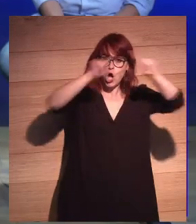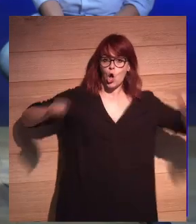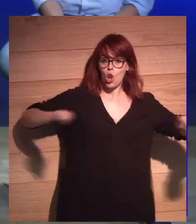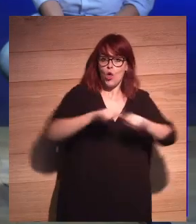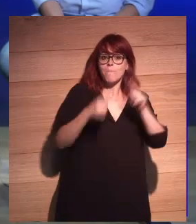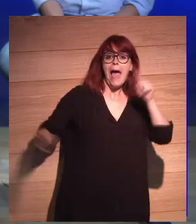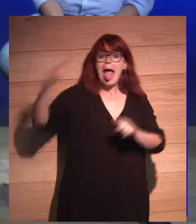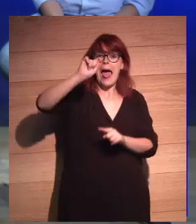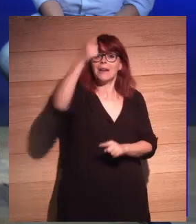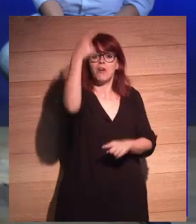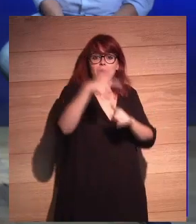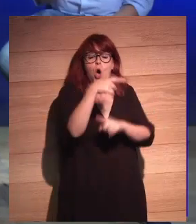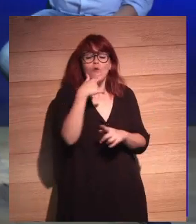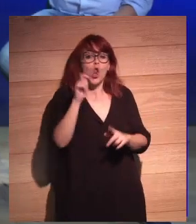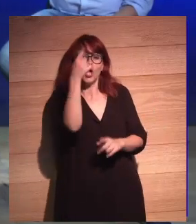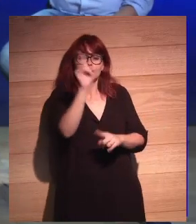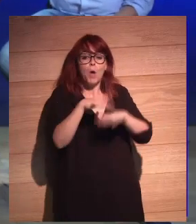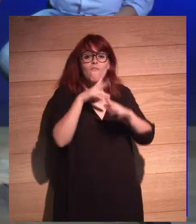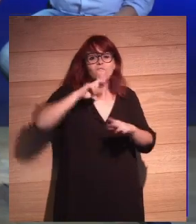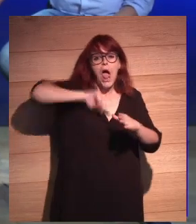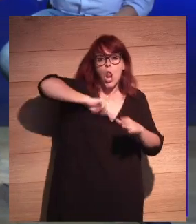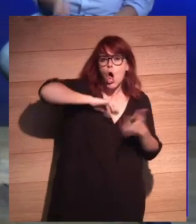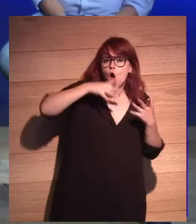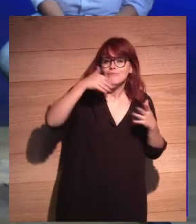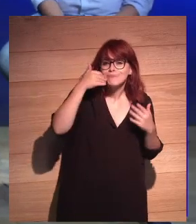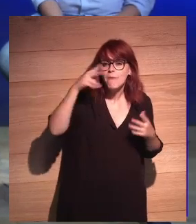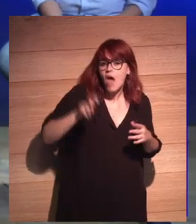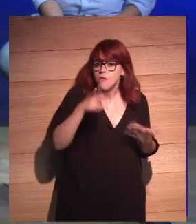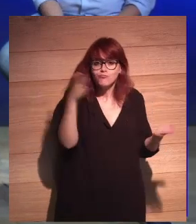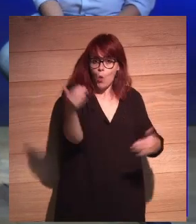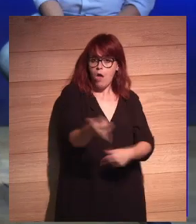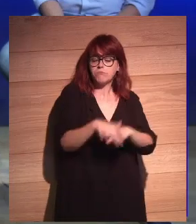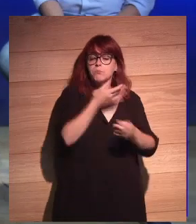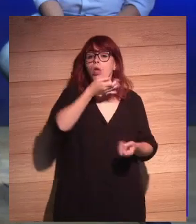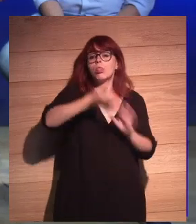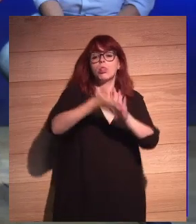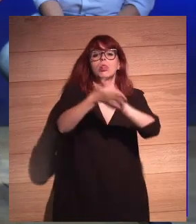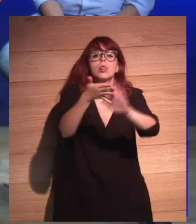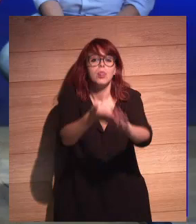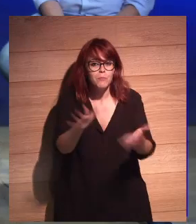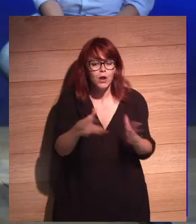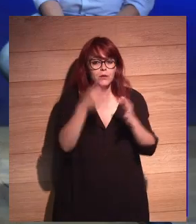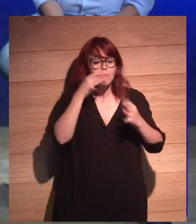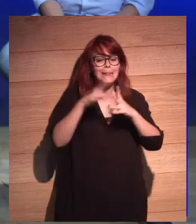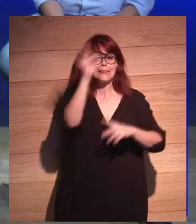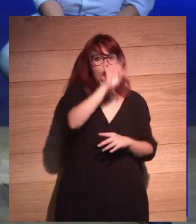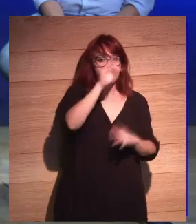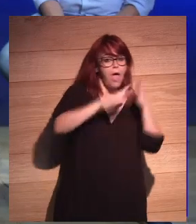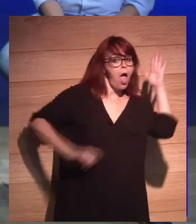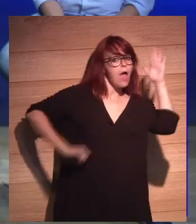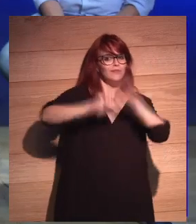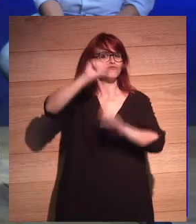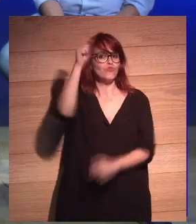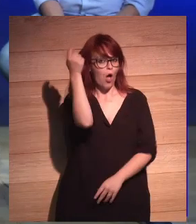contando nada que tenga valor. Claro. ¿Vale? Entonces, las teorías en el top siempre funcionan muy bien, pero hay que llegar arriba.